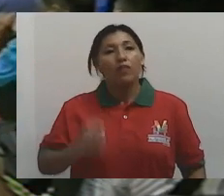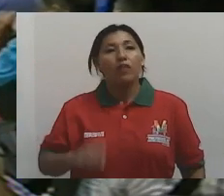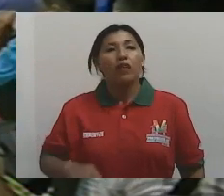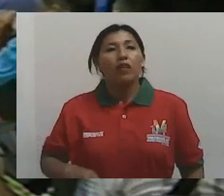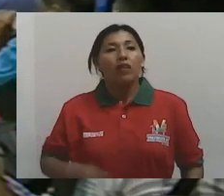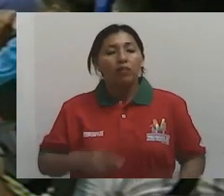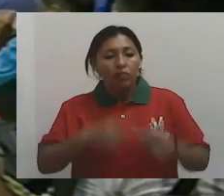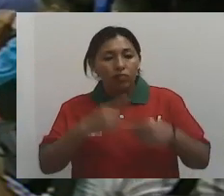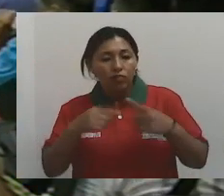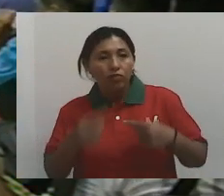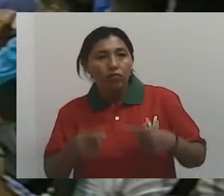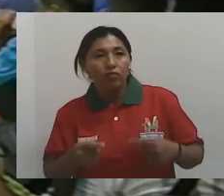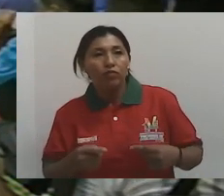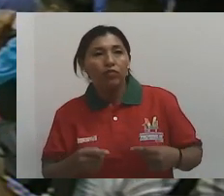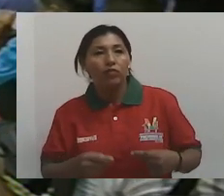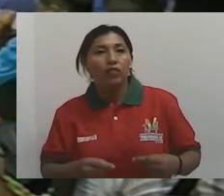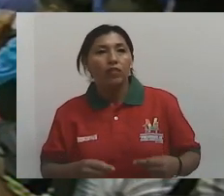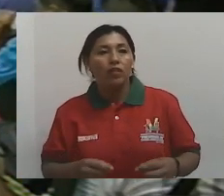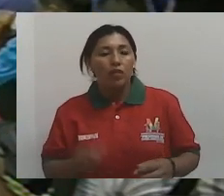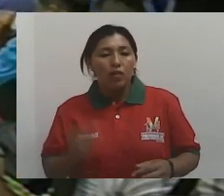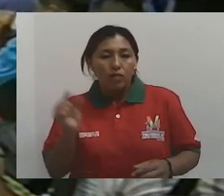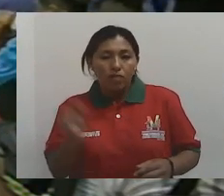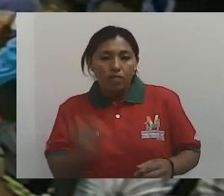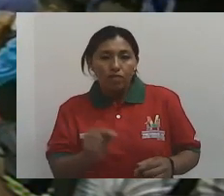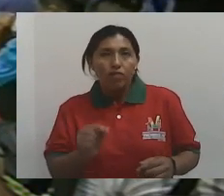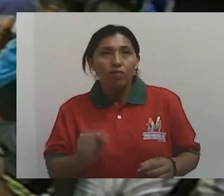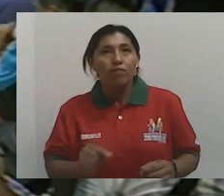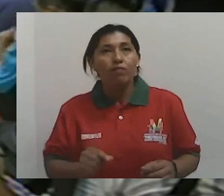disertado sobre el mini atletismo.